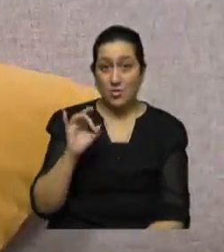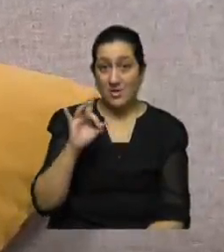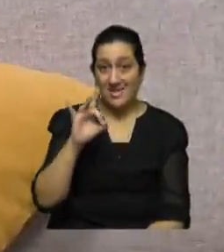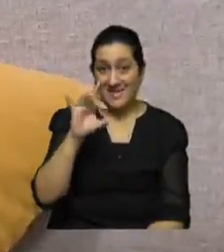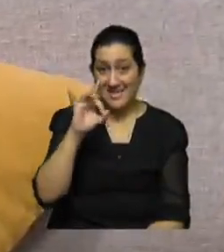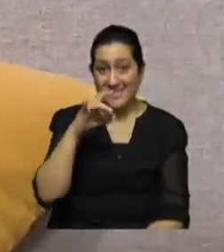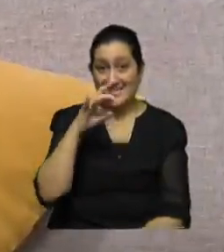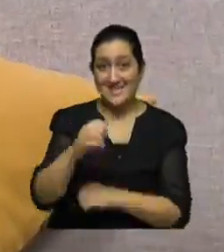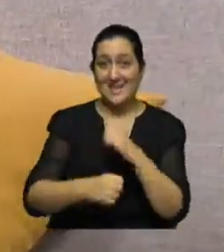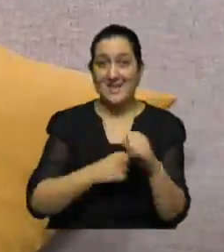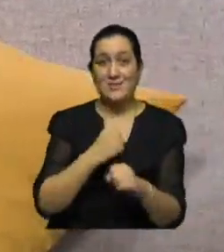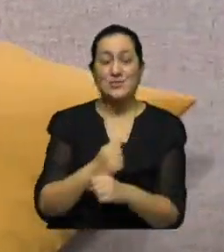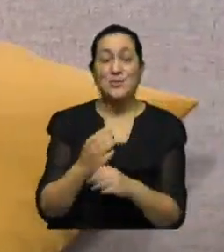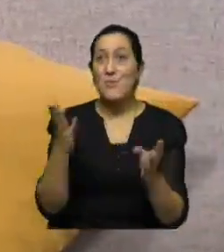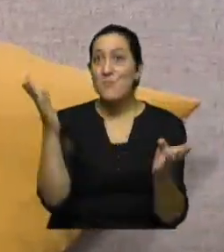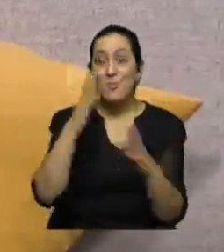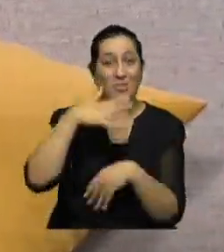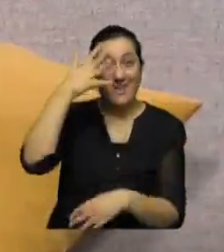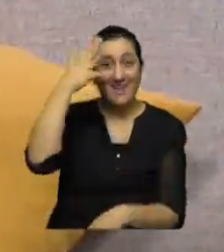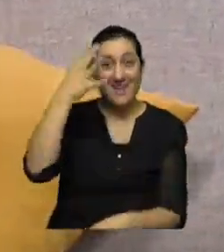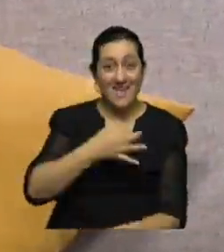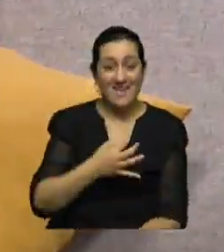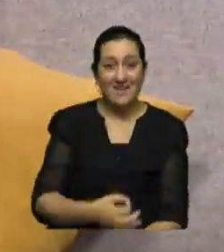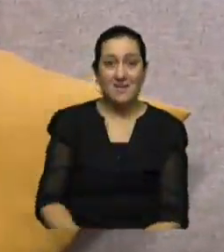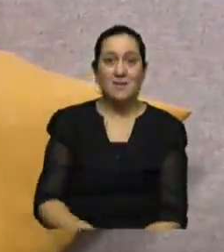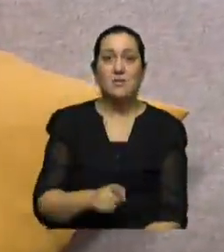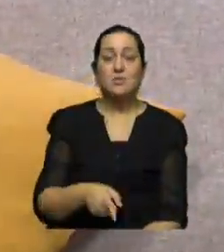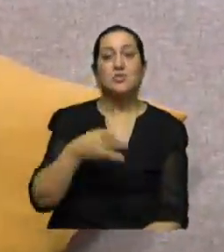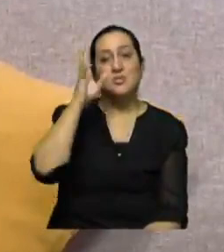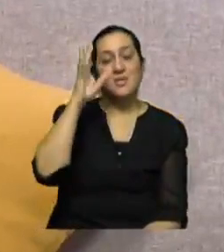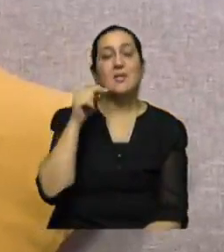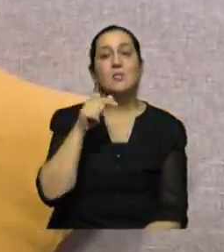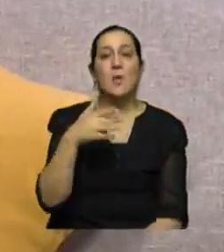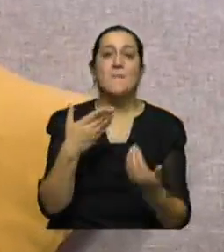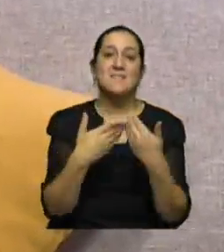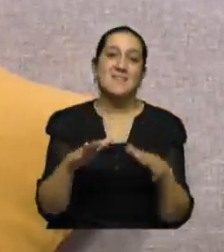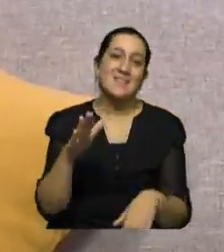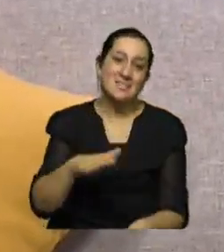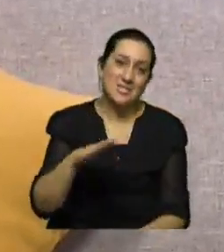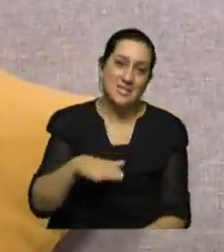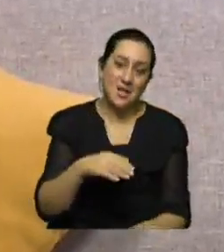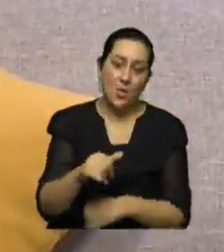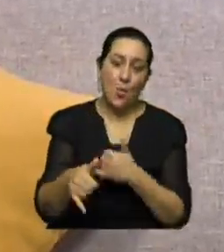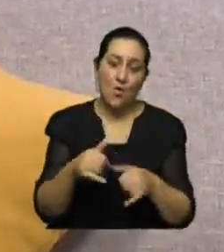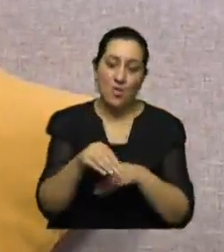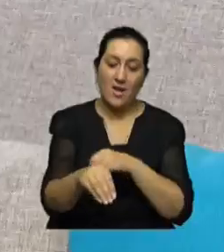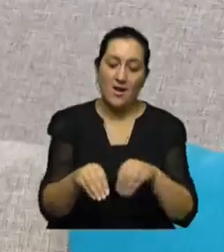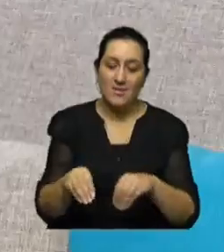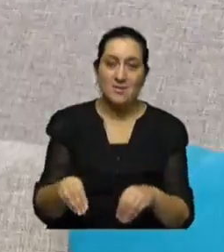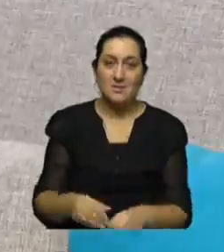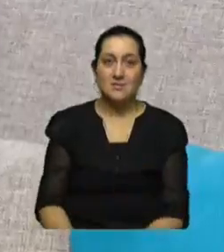15 años. Yo quería chequear porque no podía creer, sé que tu camino comenzó muy chiquita en esto del ajedrez. Contanos sí, un poquito.